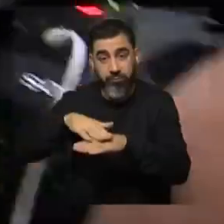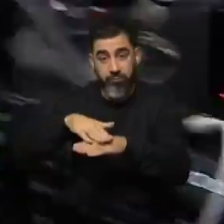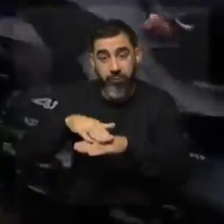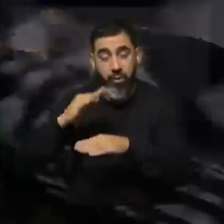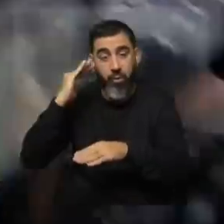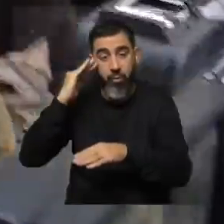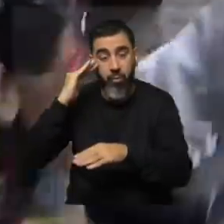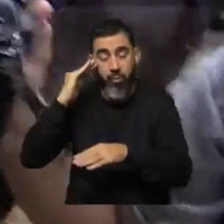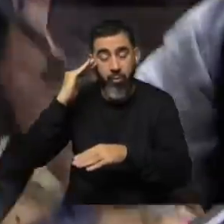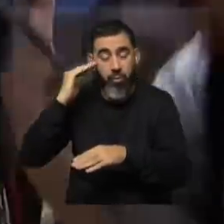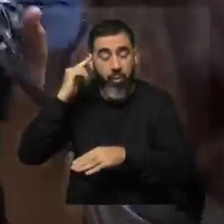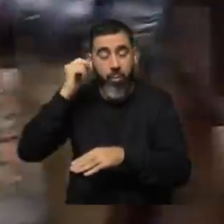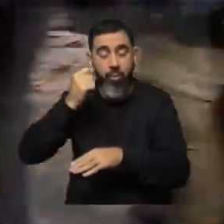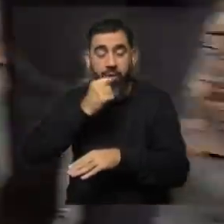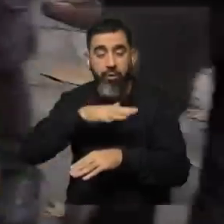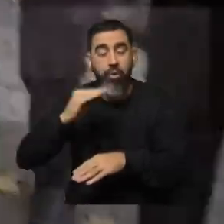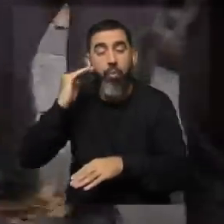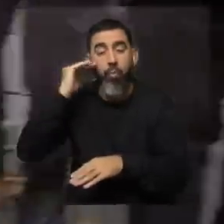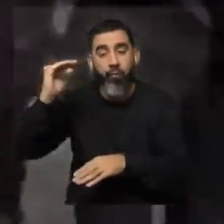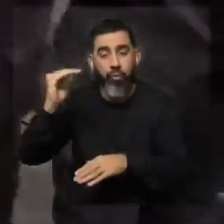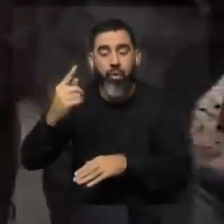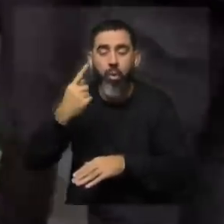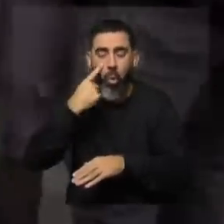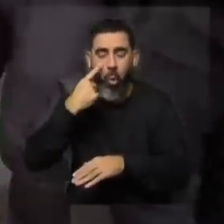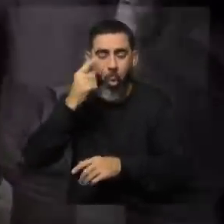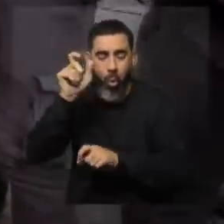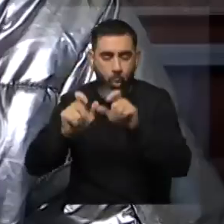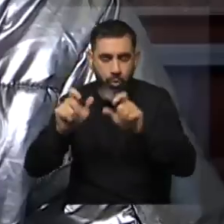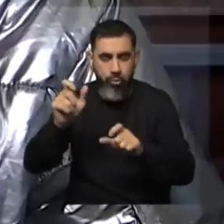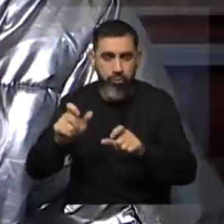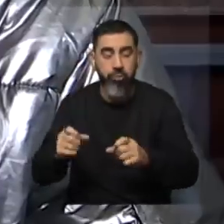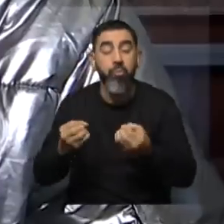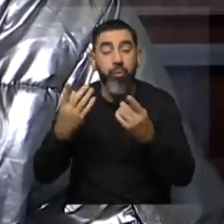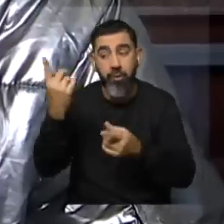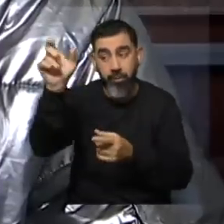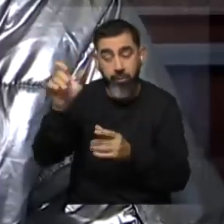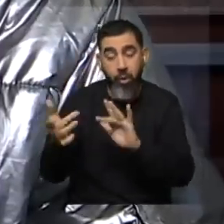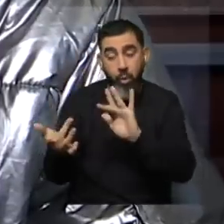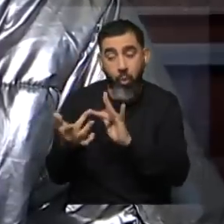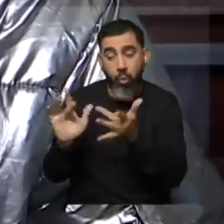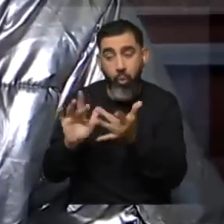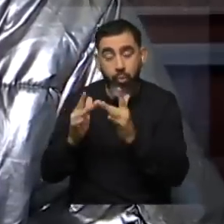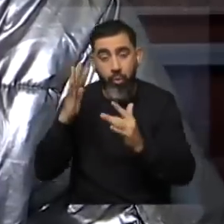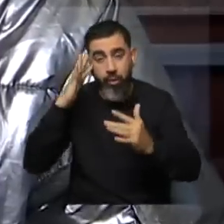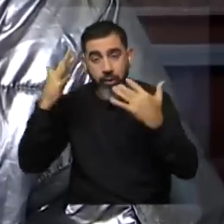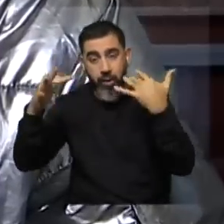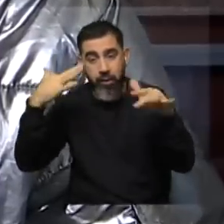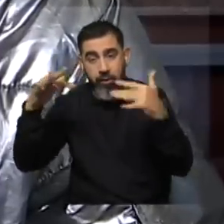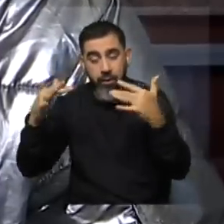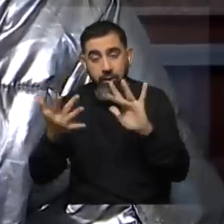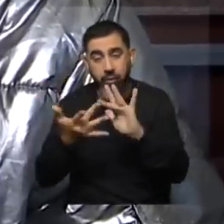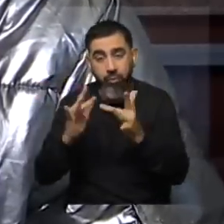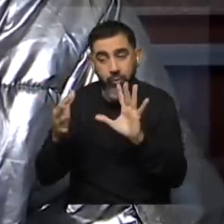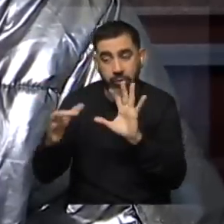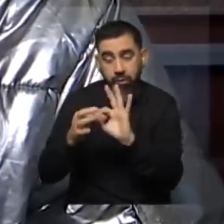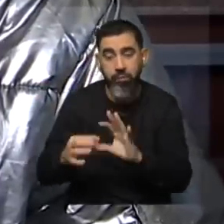cobró una autoridad a través de de diferentes este medios por ser quien este hace los las